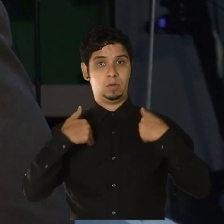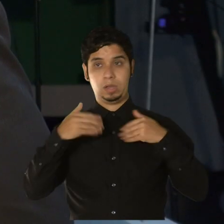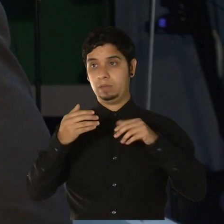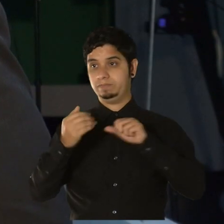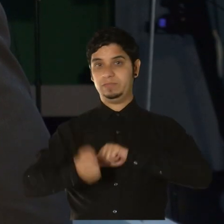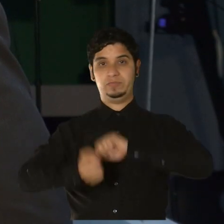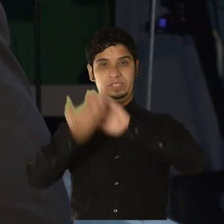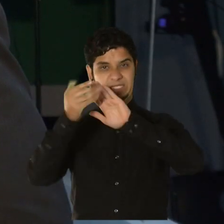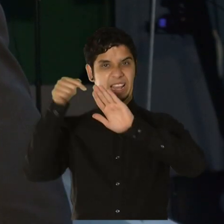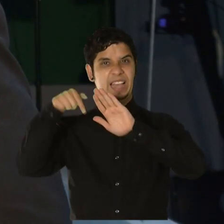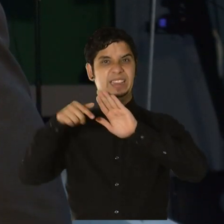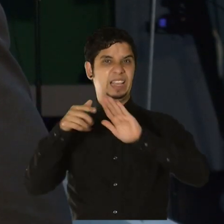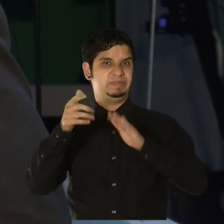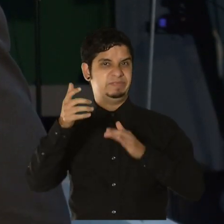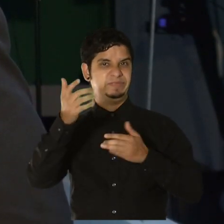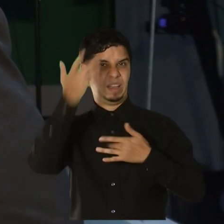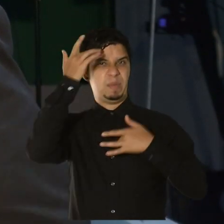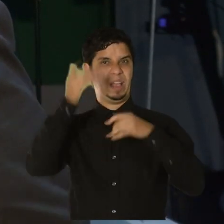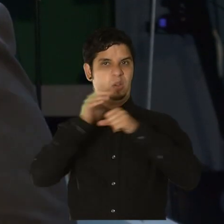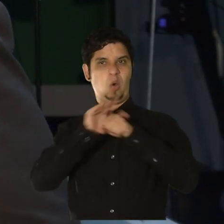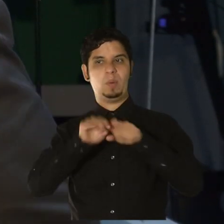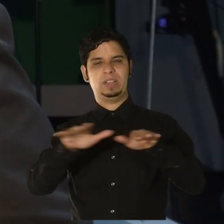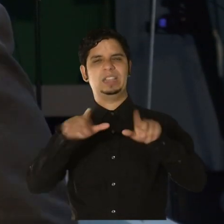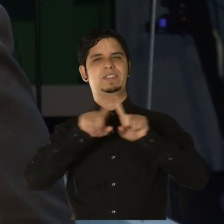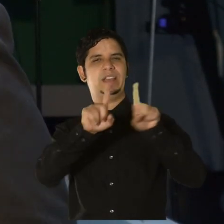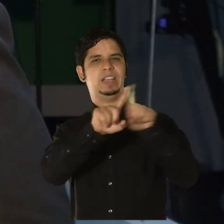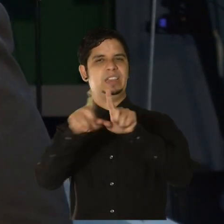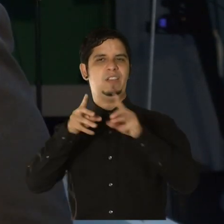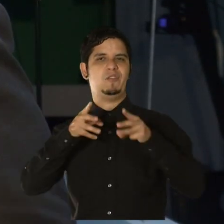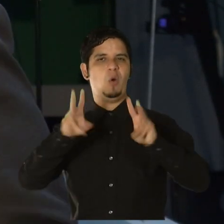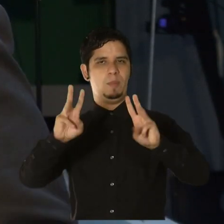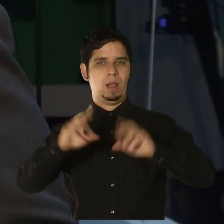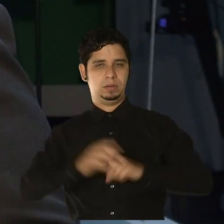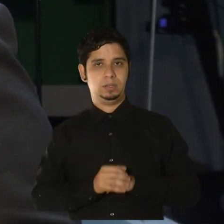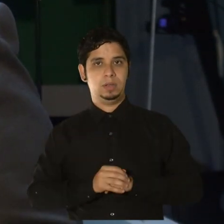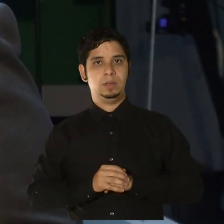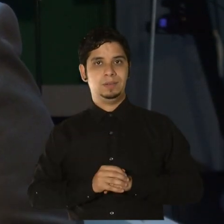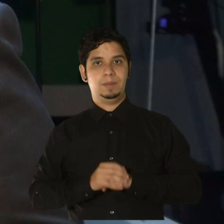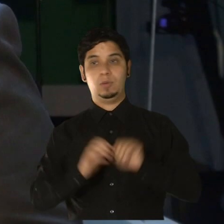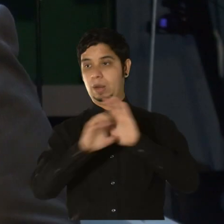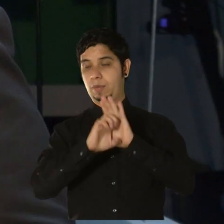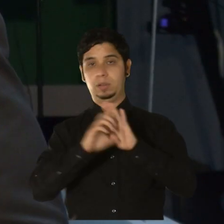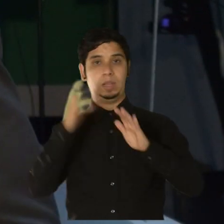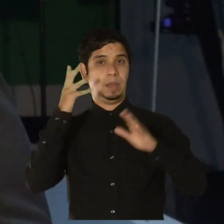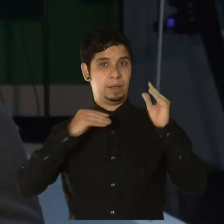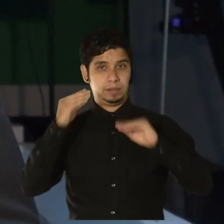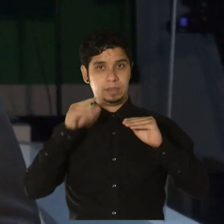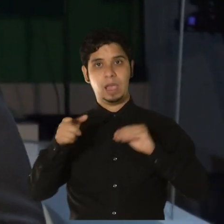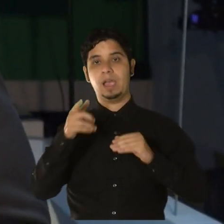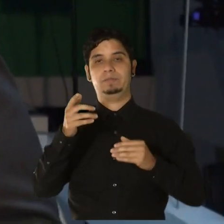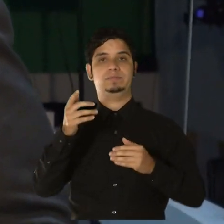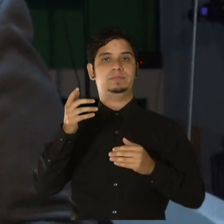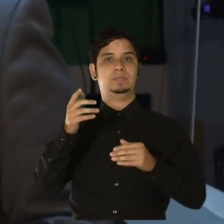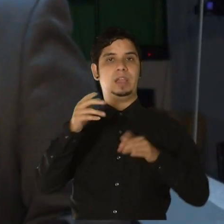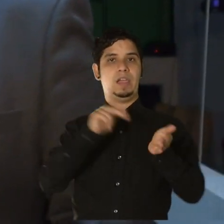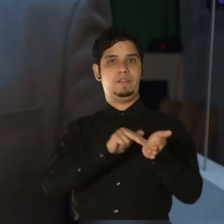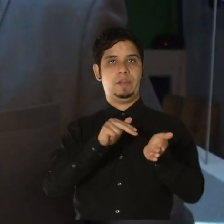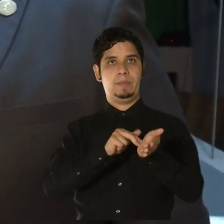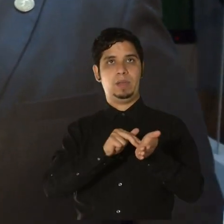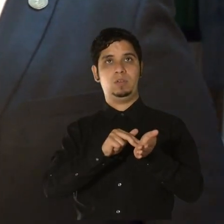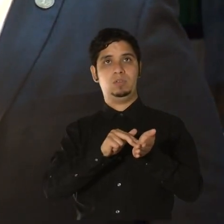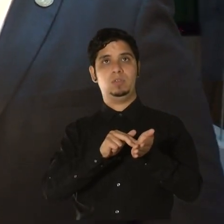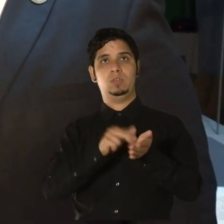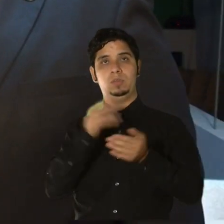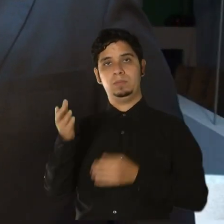esta pandemia de maneras diferentes y por ejemplo, esta es la experiencia del enfermero puertorriqueño José Joy Santiago